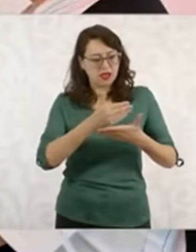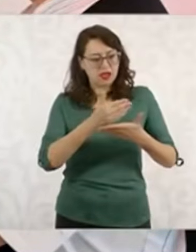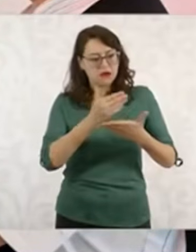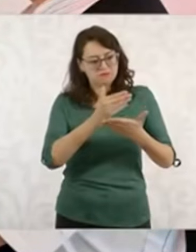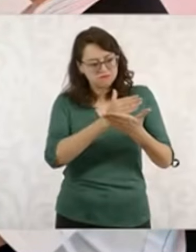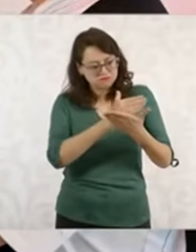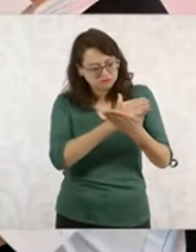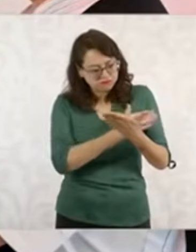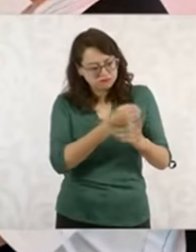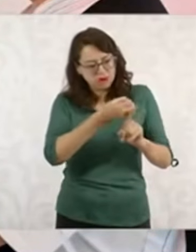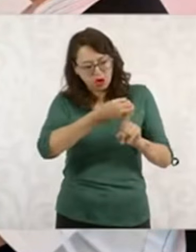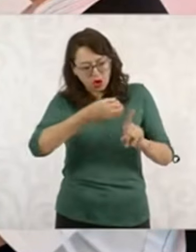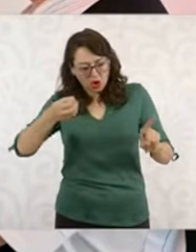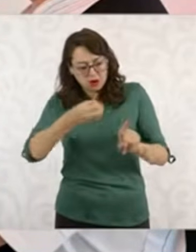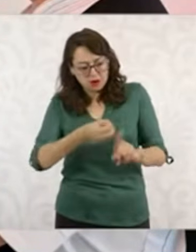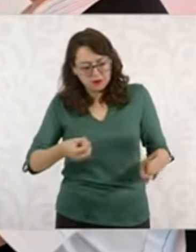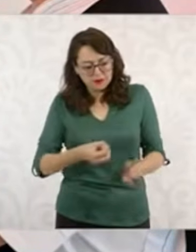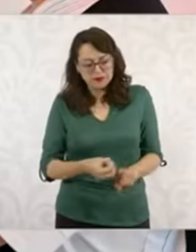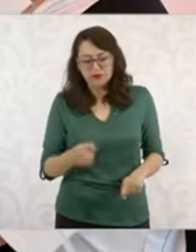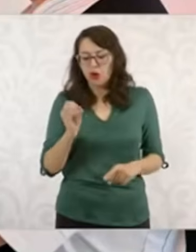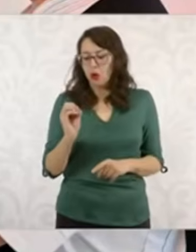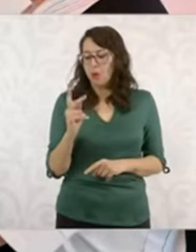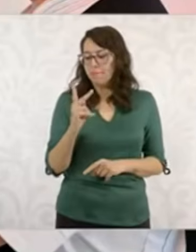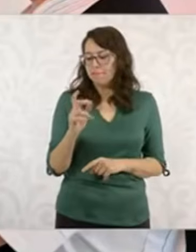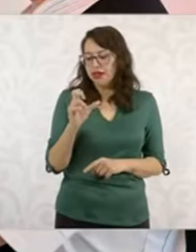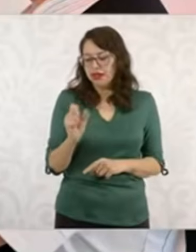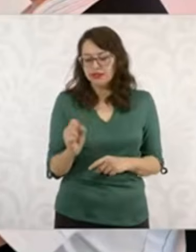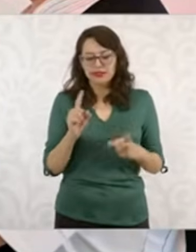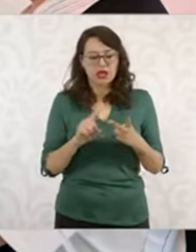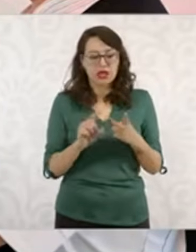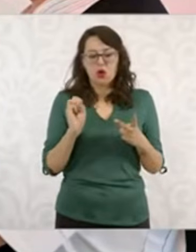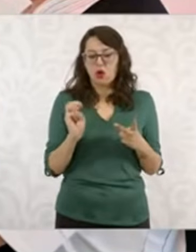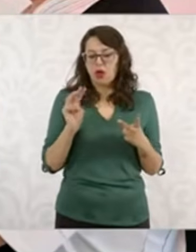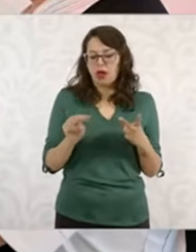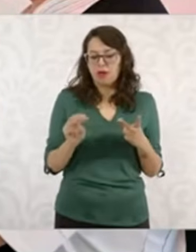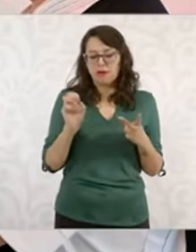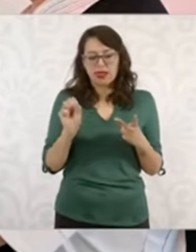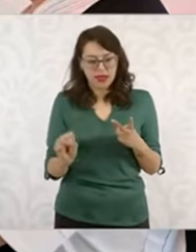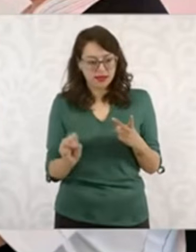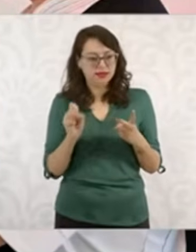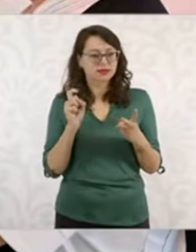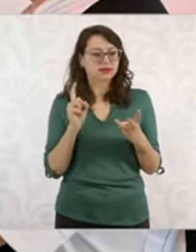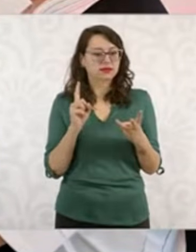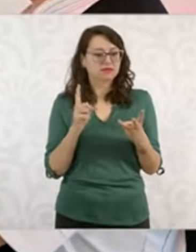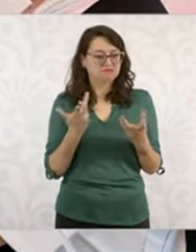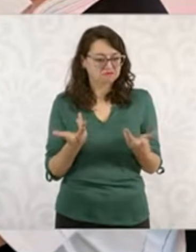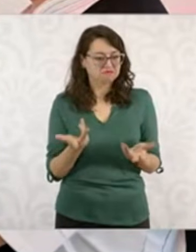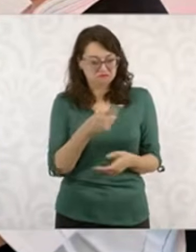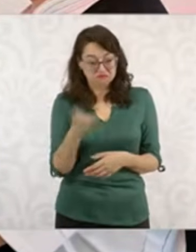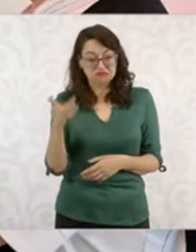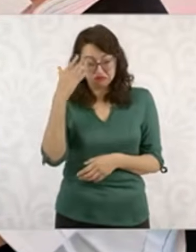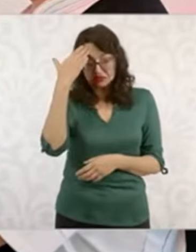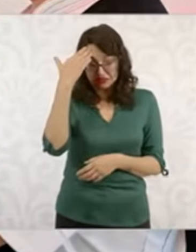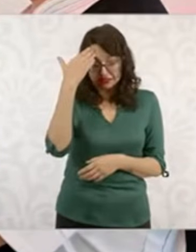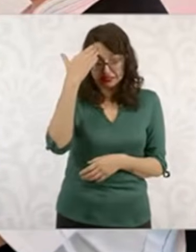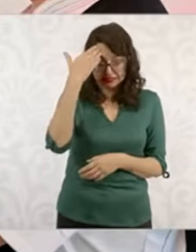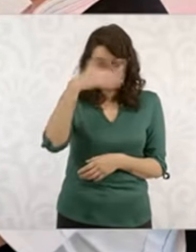parte de la OPS y la OMS, que son organizaciones, como ustedes saben,